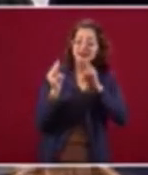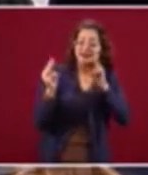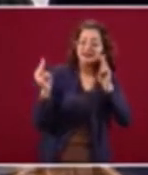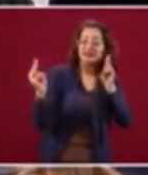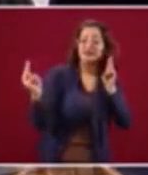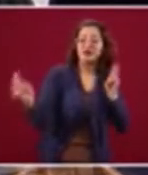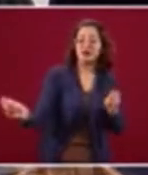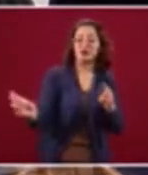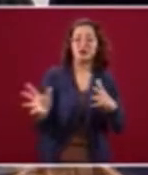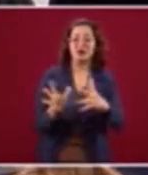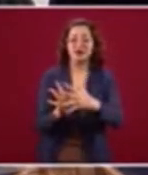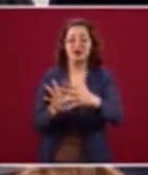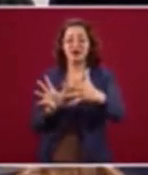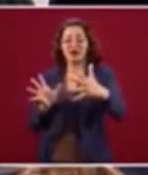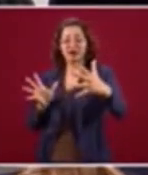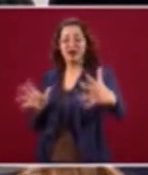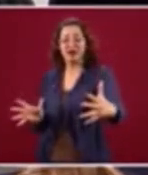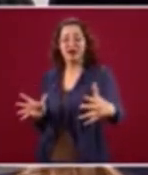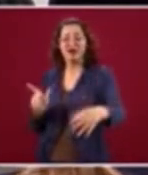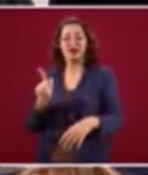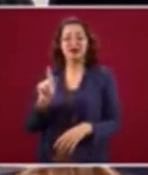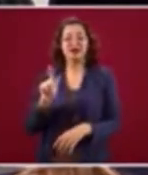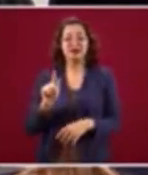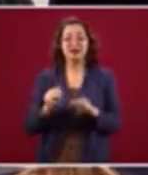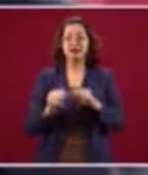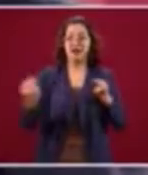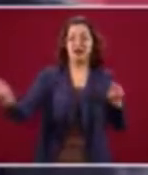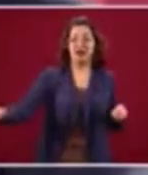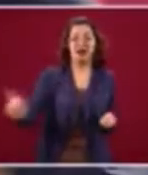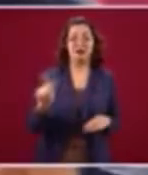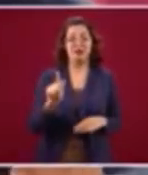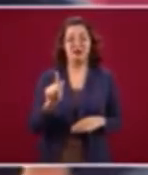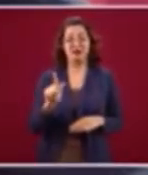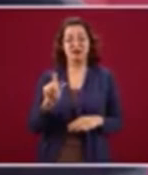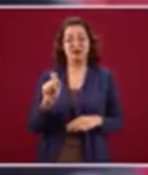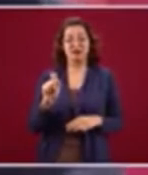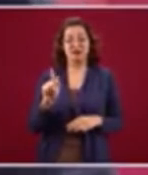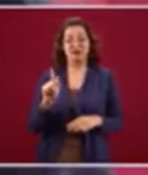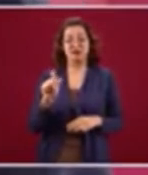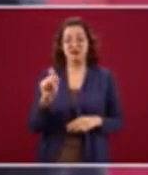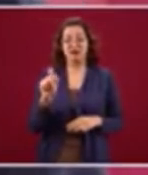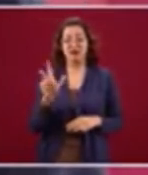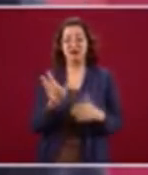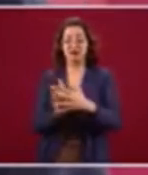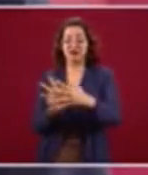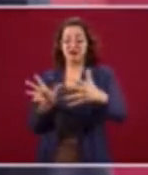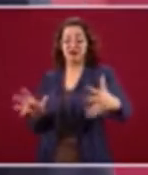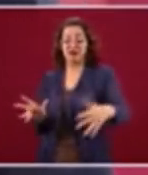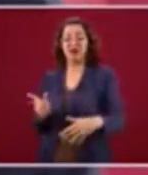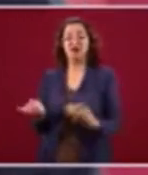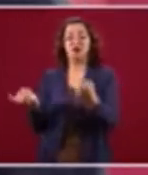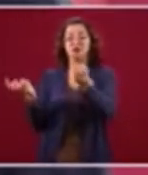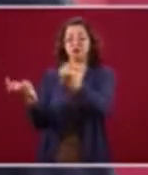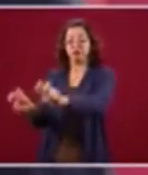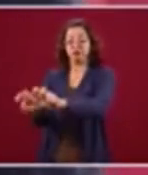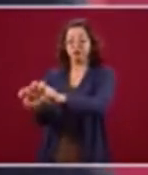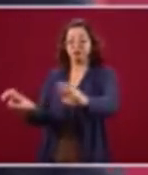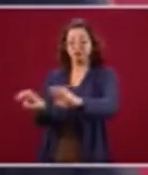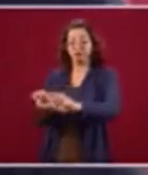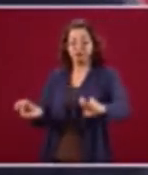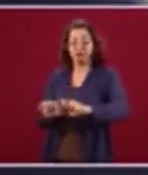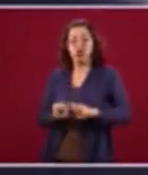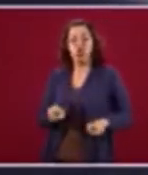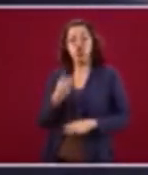de ancho por 70 de largo para 280 pasajeros, que se